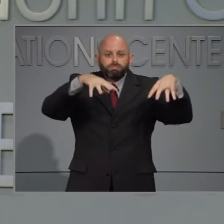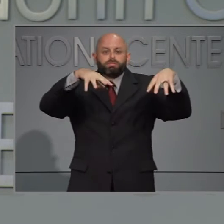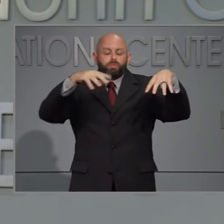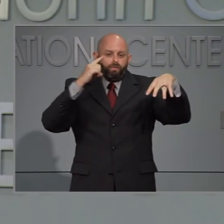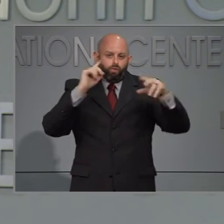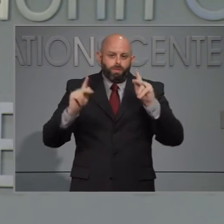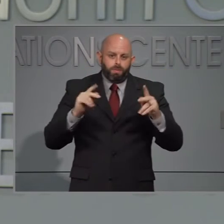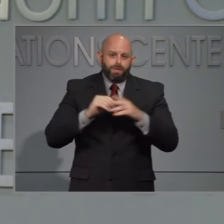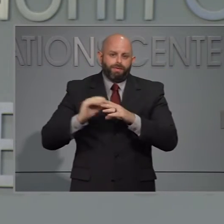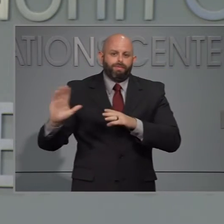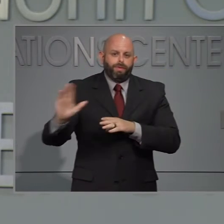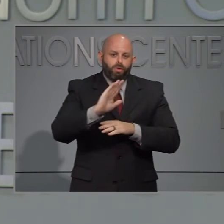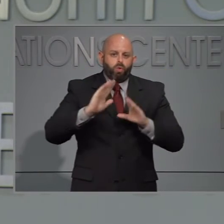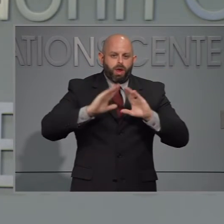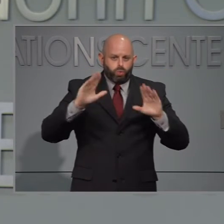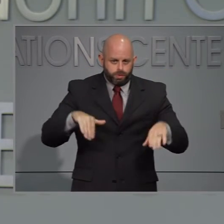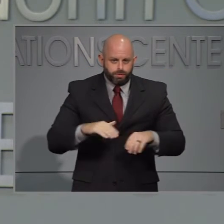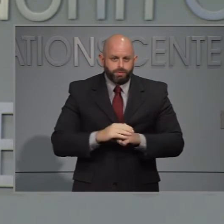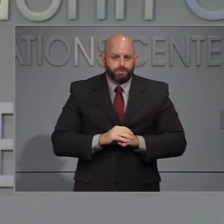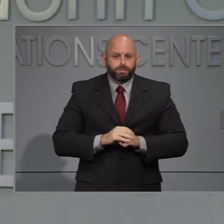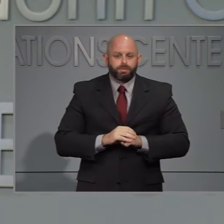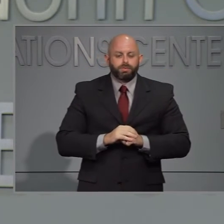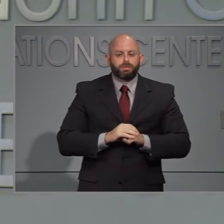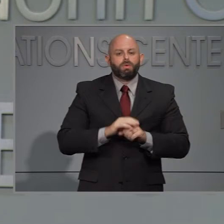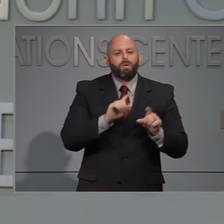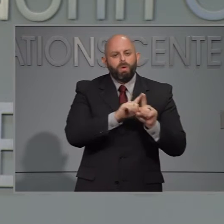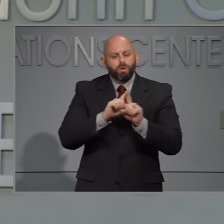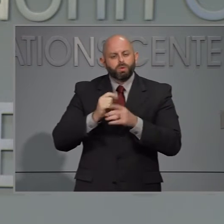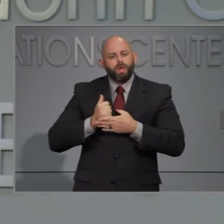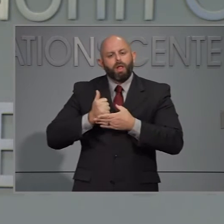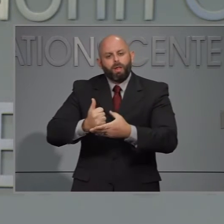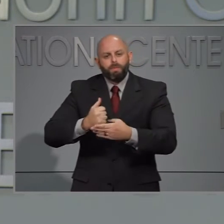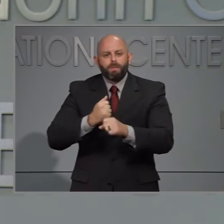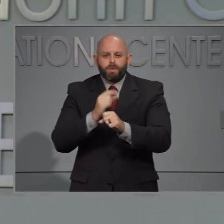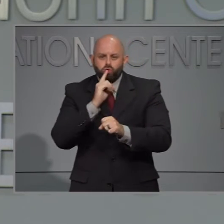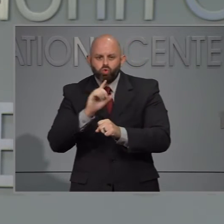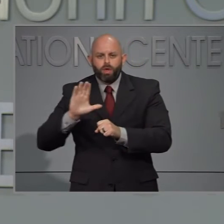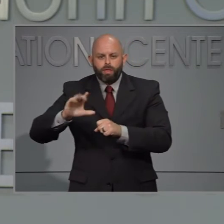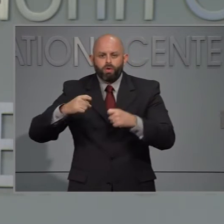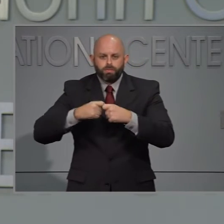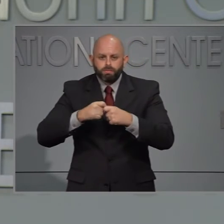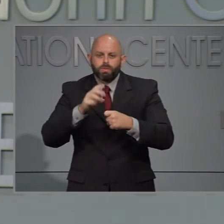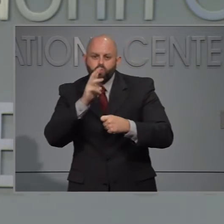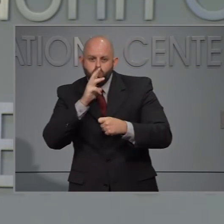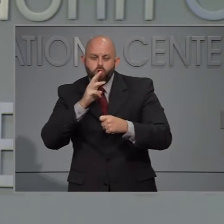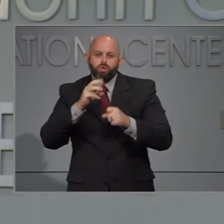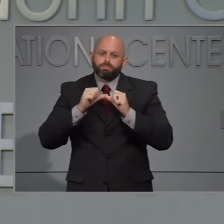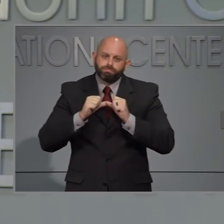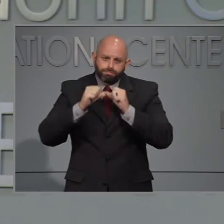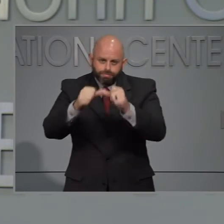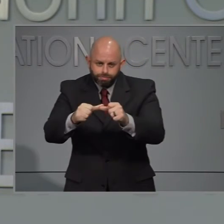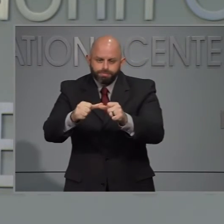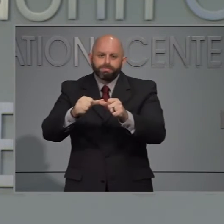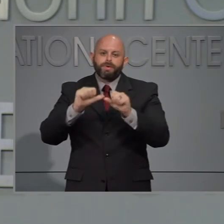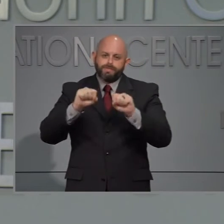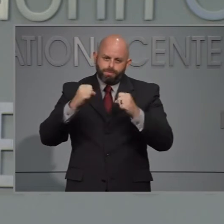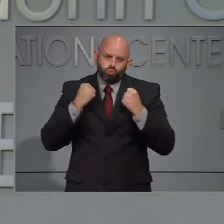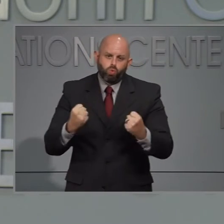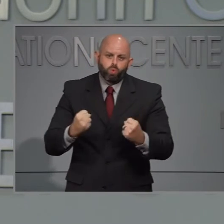pero también para cerciorarse que sus servicios públicos continúen siendo viables. Gracias.